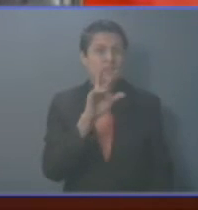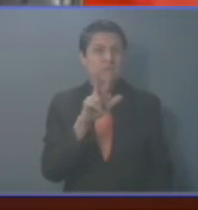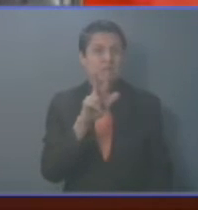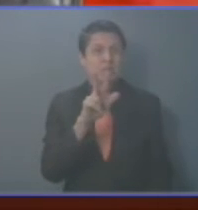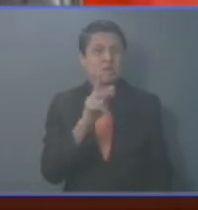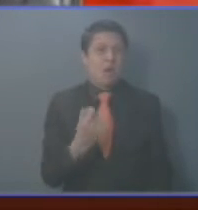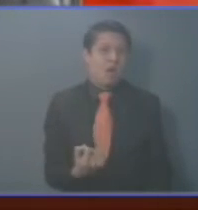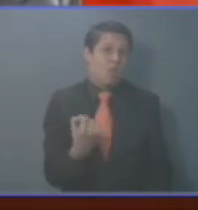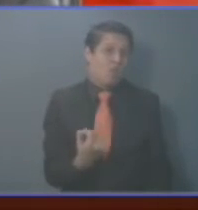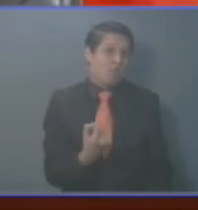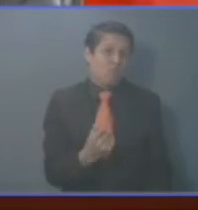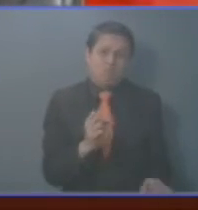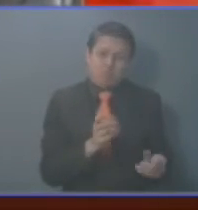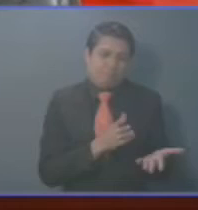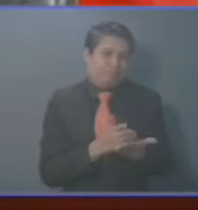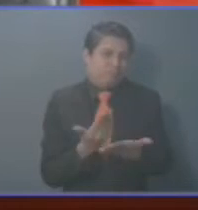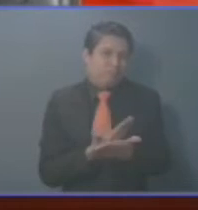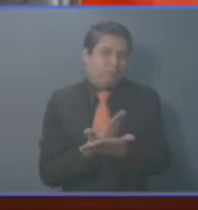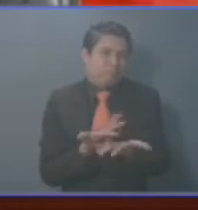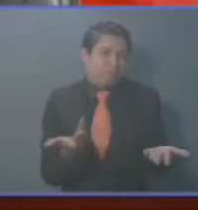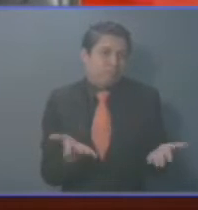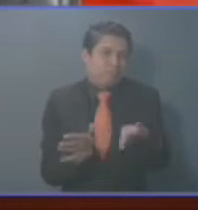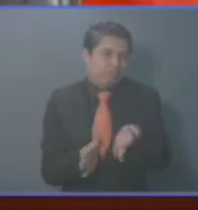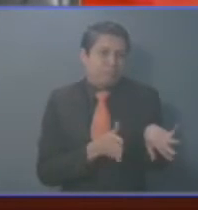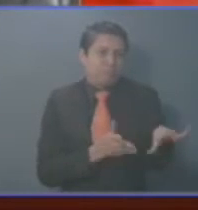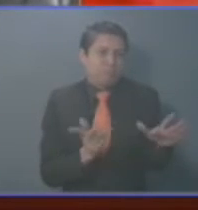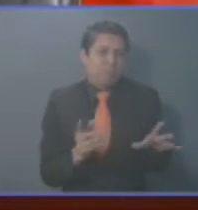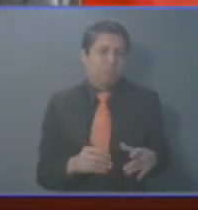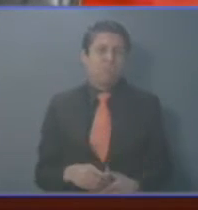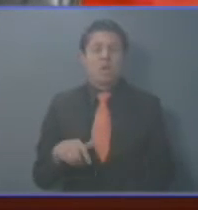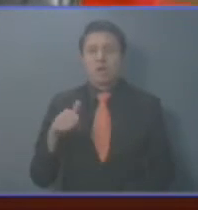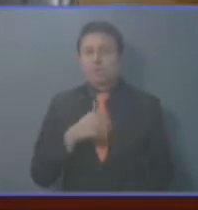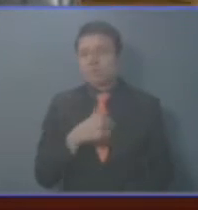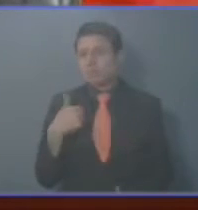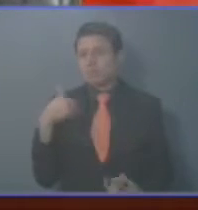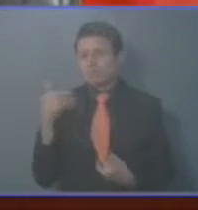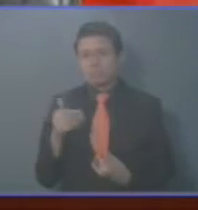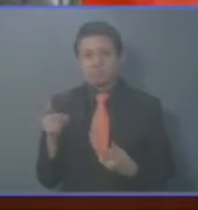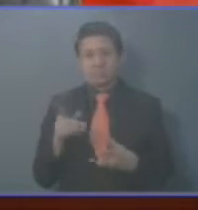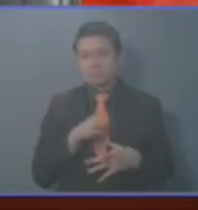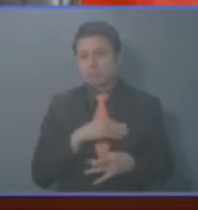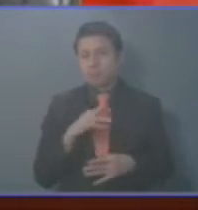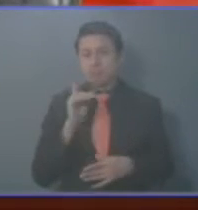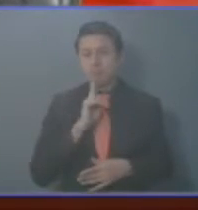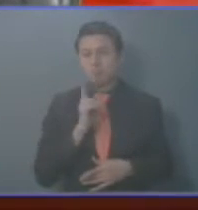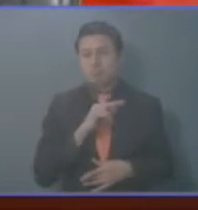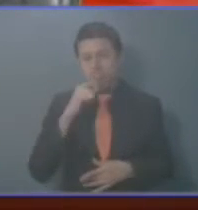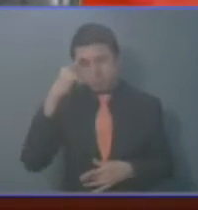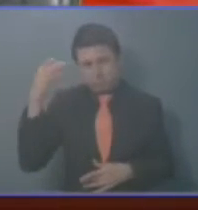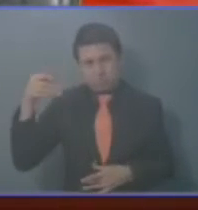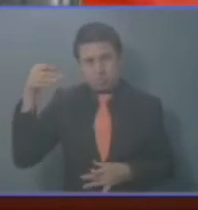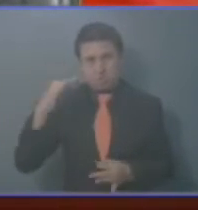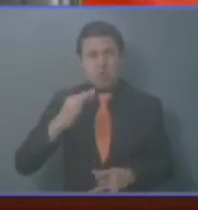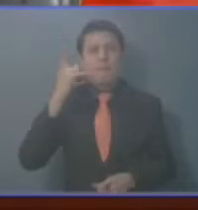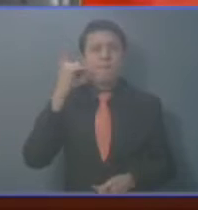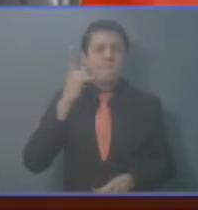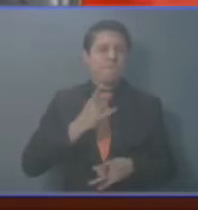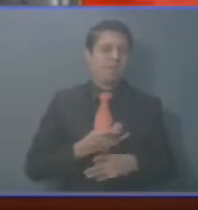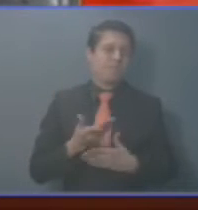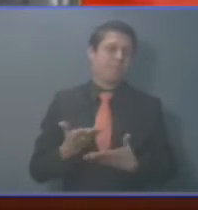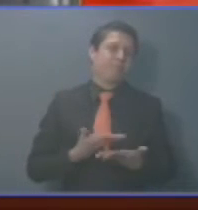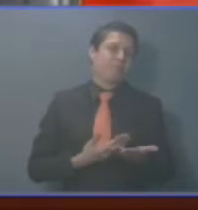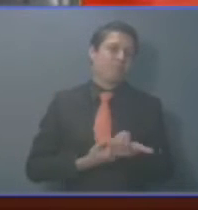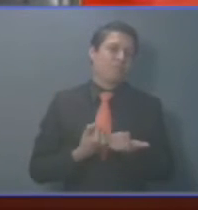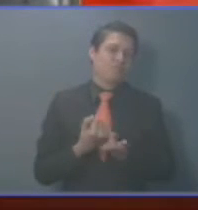883.663 potenciales estudiantes excluidos, sin que a la fecha el Ministerio de Educación asuma una política adecuada para mejorar la